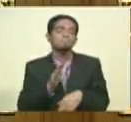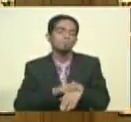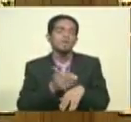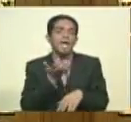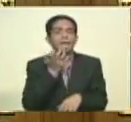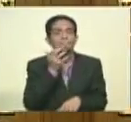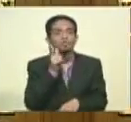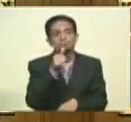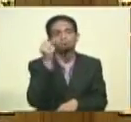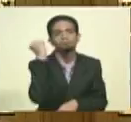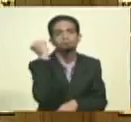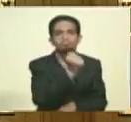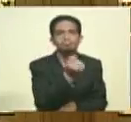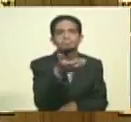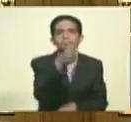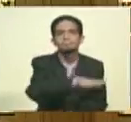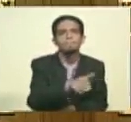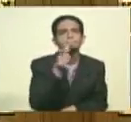compañeros y compañeras,